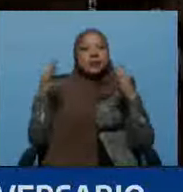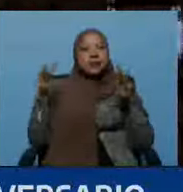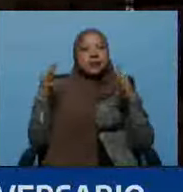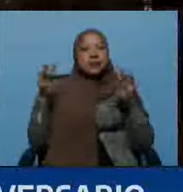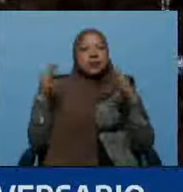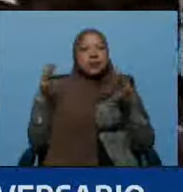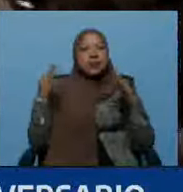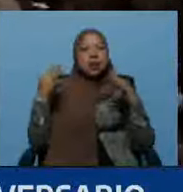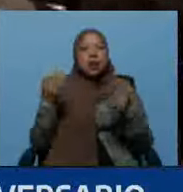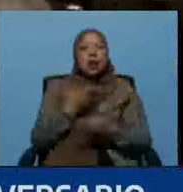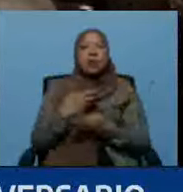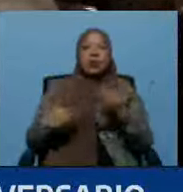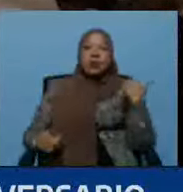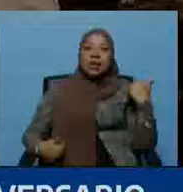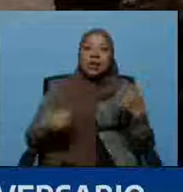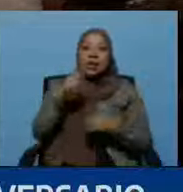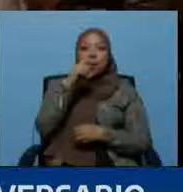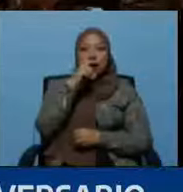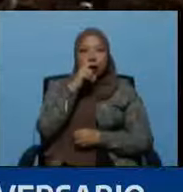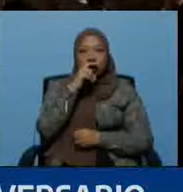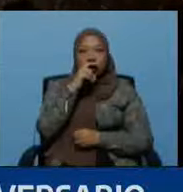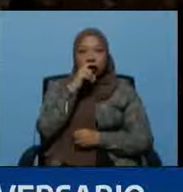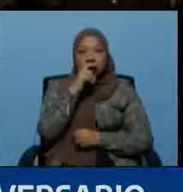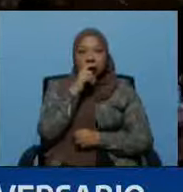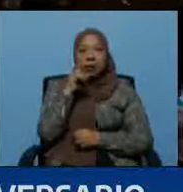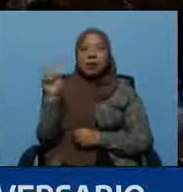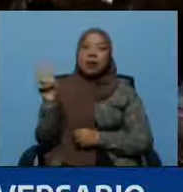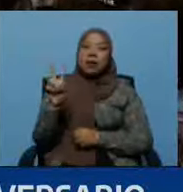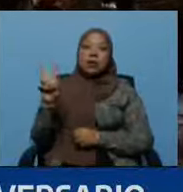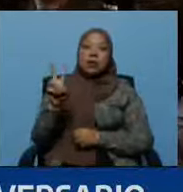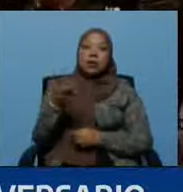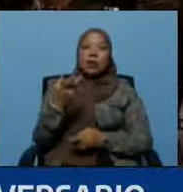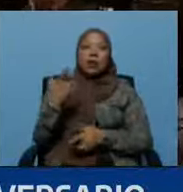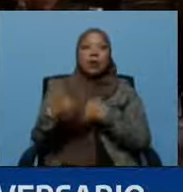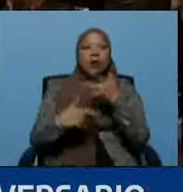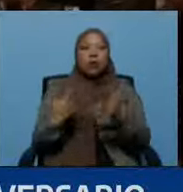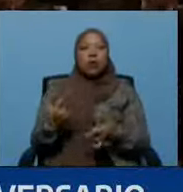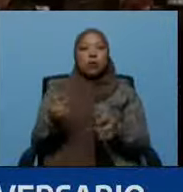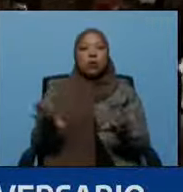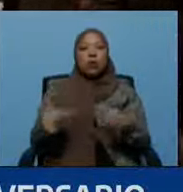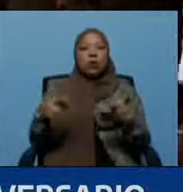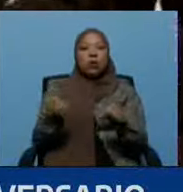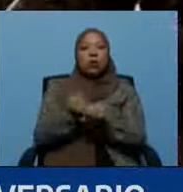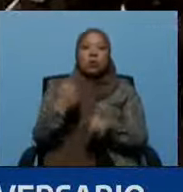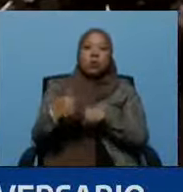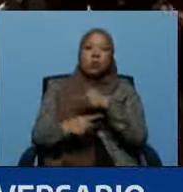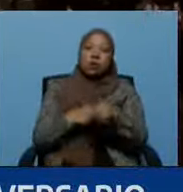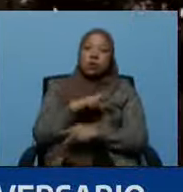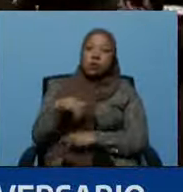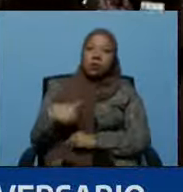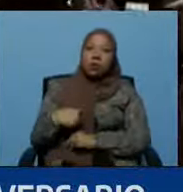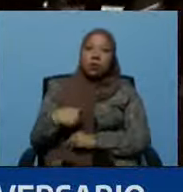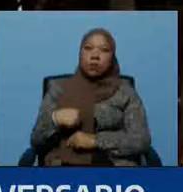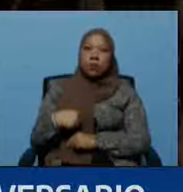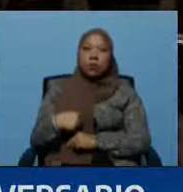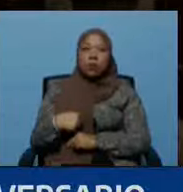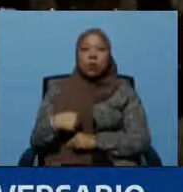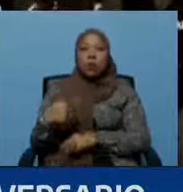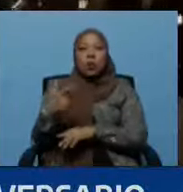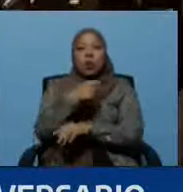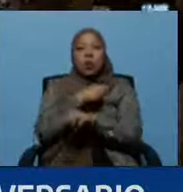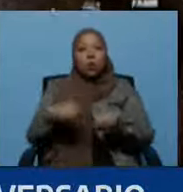Vemos cómo el presidente constitucional de la República Bolivariana de Venezuela recibe este regalo por parte de los cadetes de la Guardia